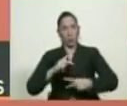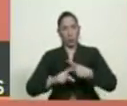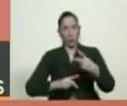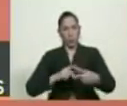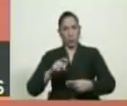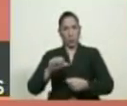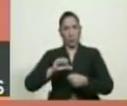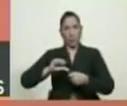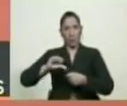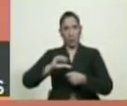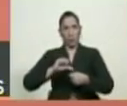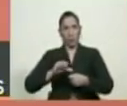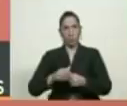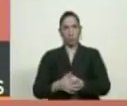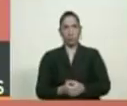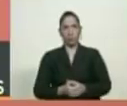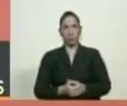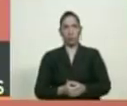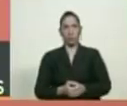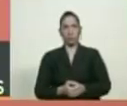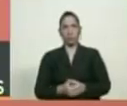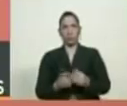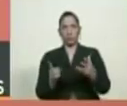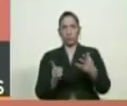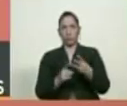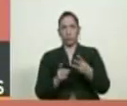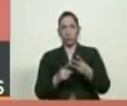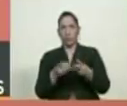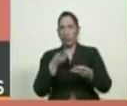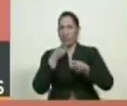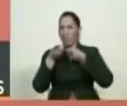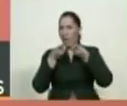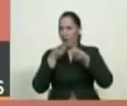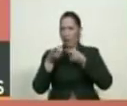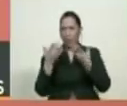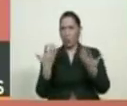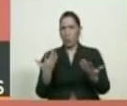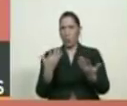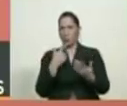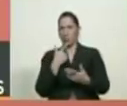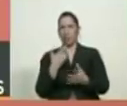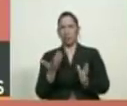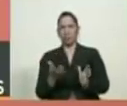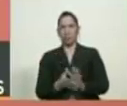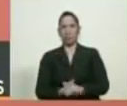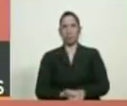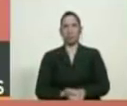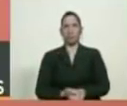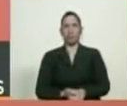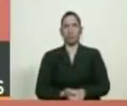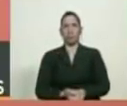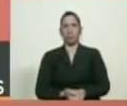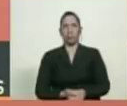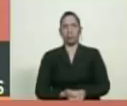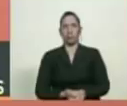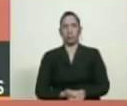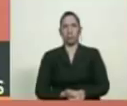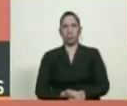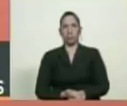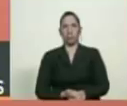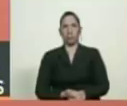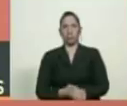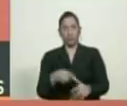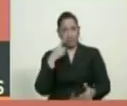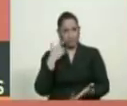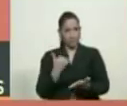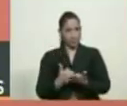petróleo. Respecto a lo que usted menciona como diálogo, o triálogo o tripartito, mire, si algo